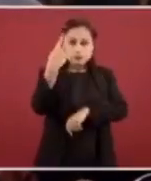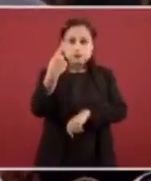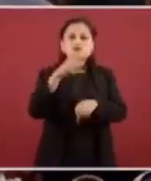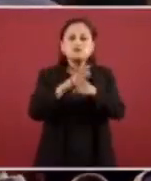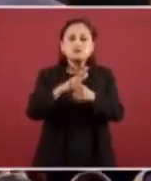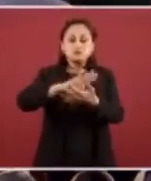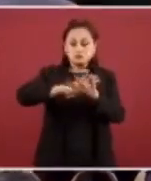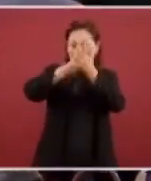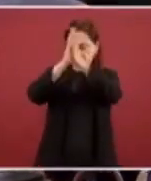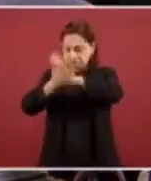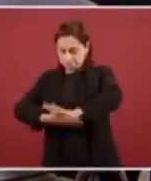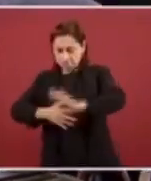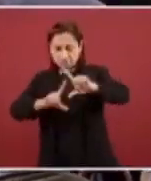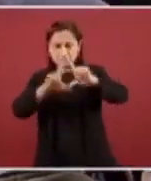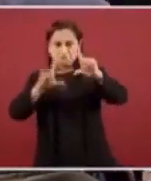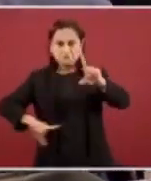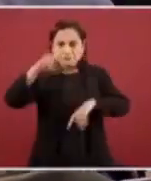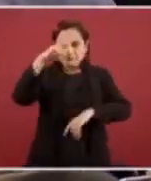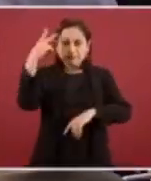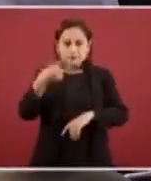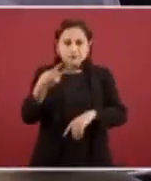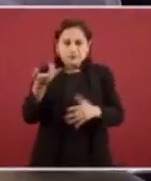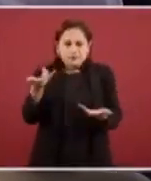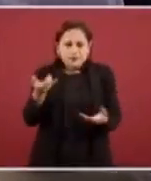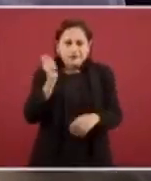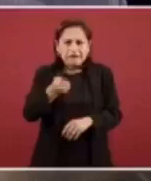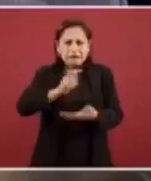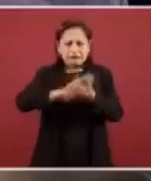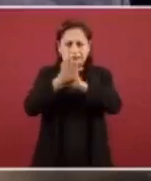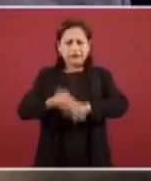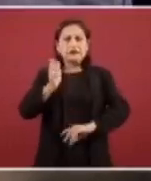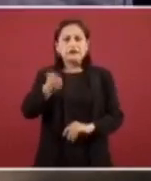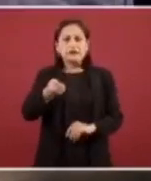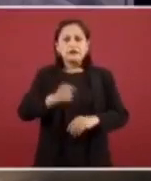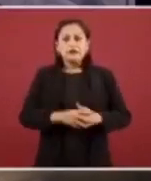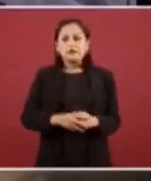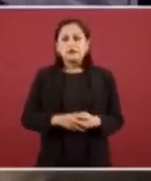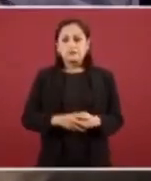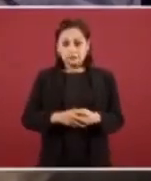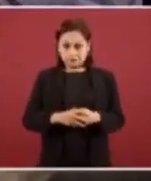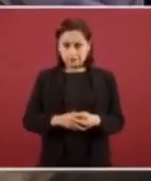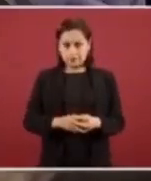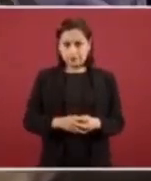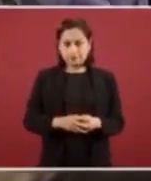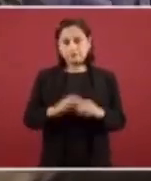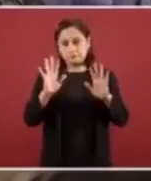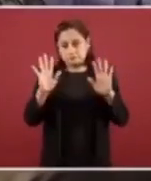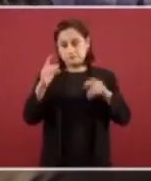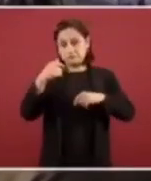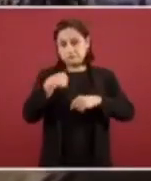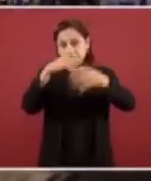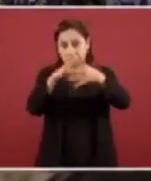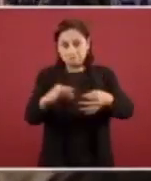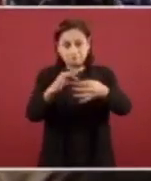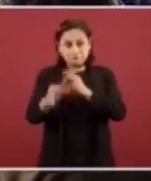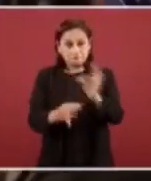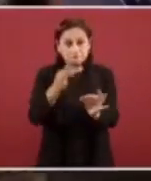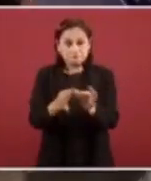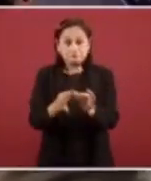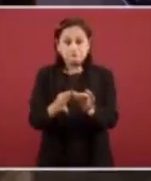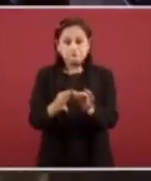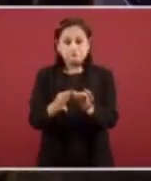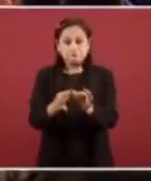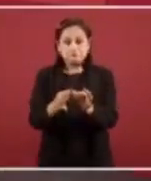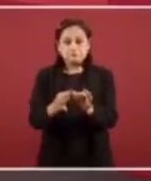¿En qué consiste la transformación del país? Pues para más precisión, acabamos de escribir un